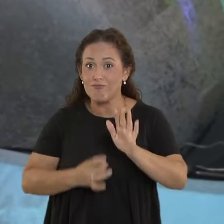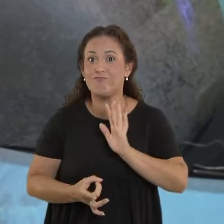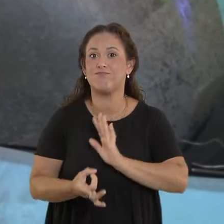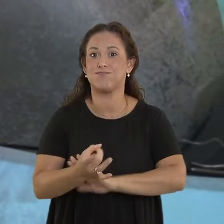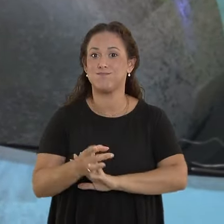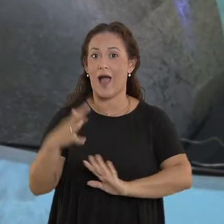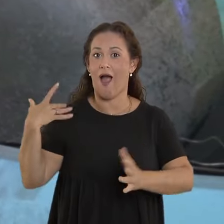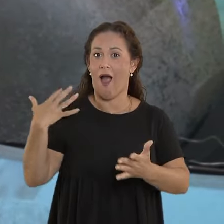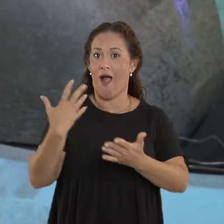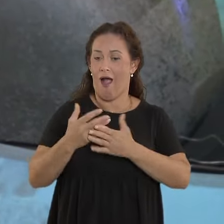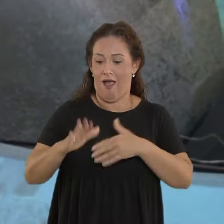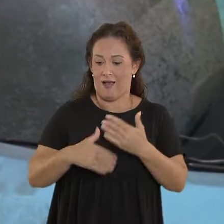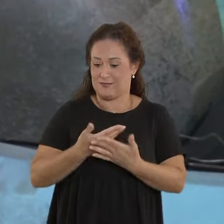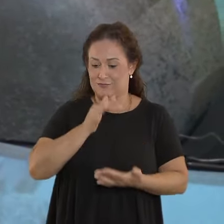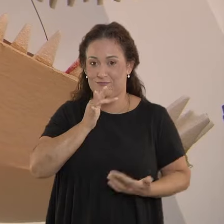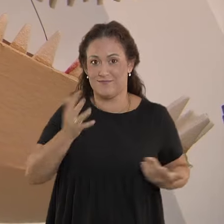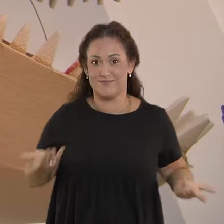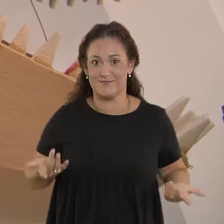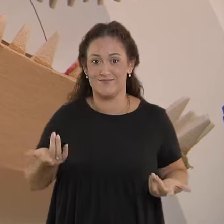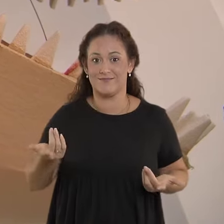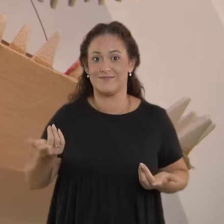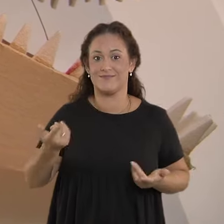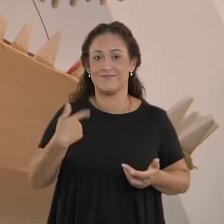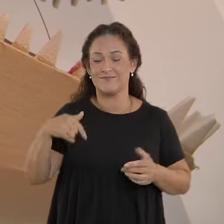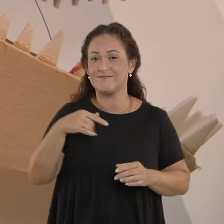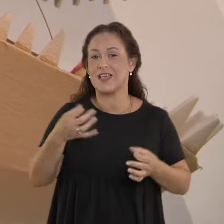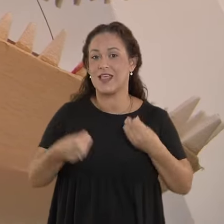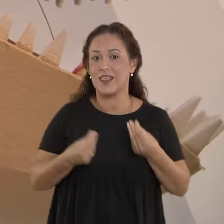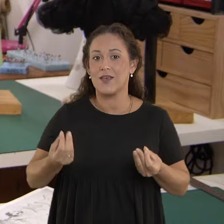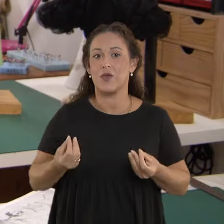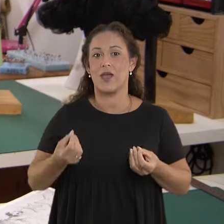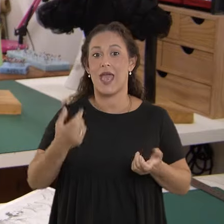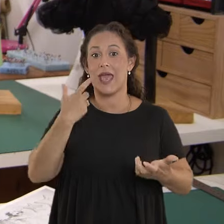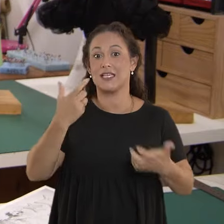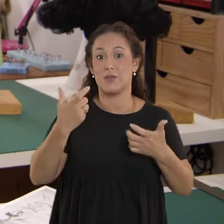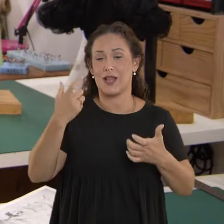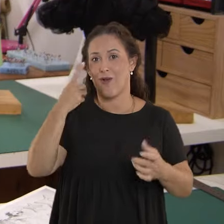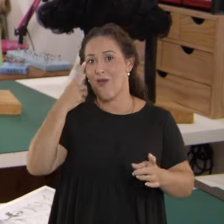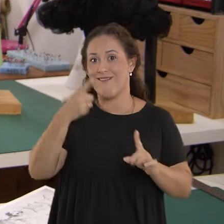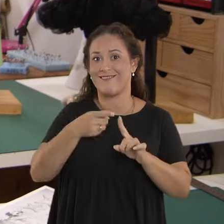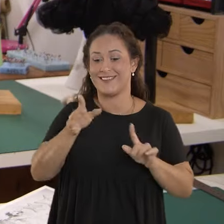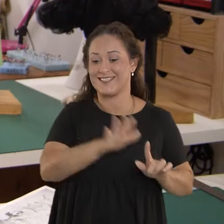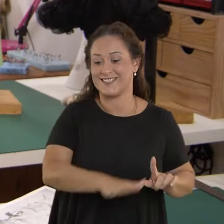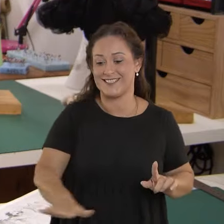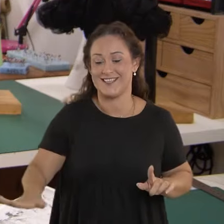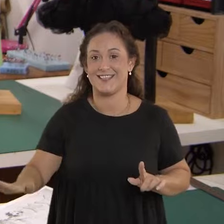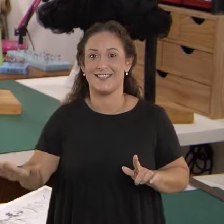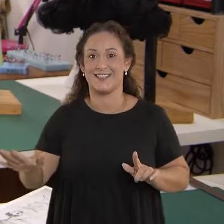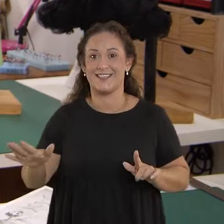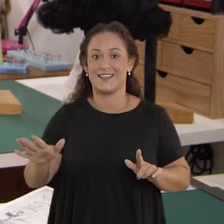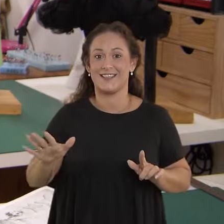1991 y que todavía está trabajando. Nuestros fines son los espectáculos dirigidos para